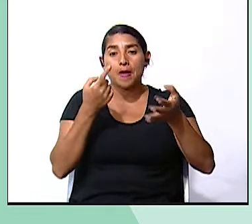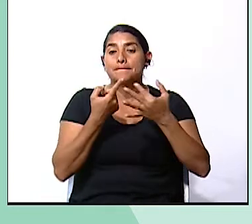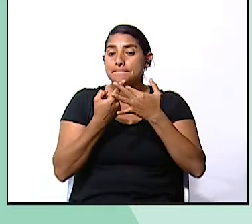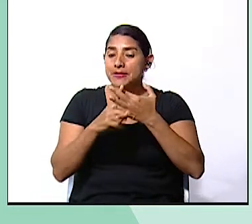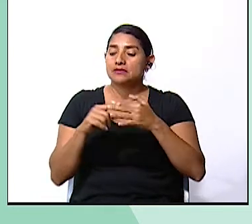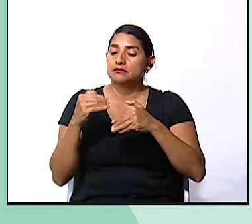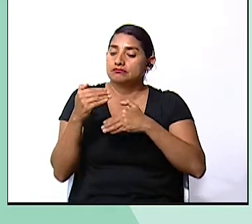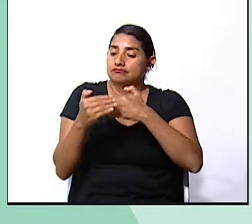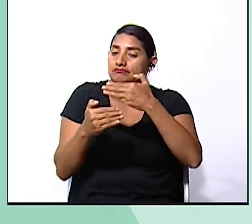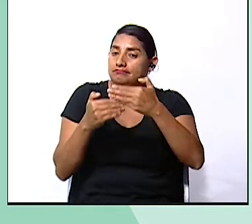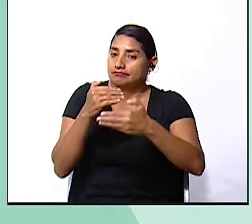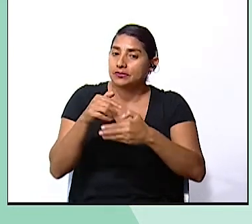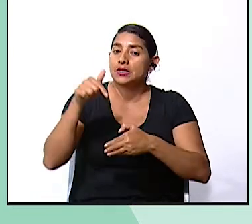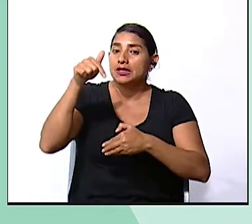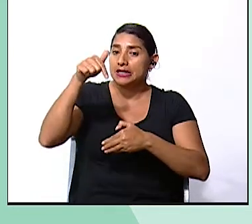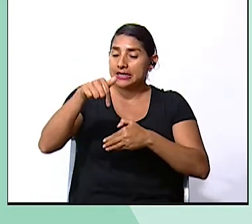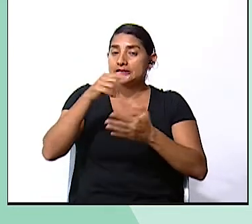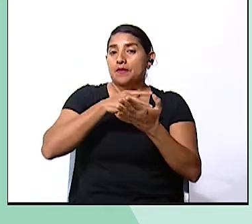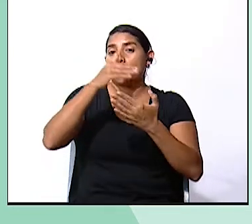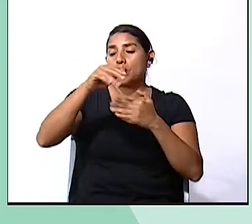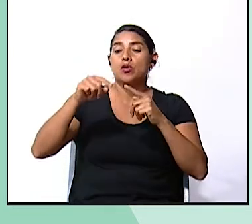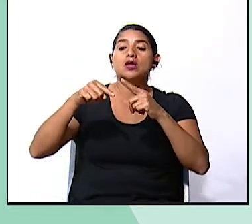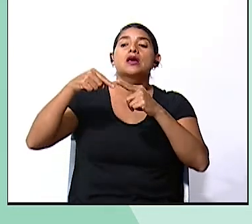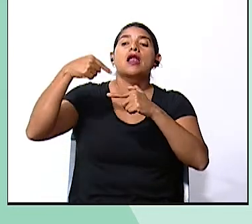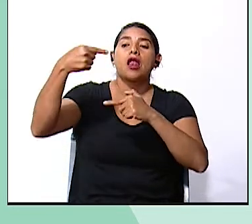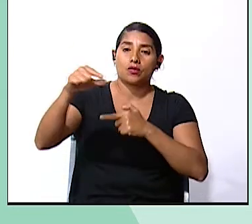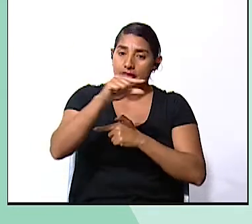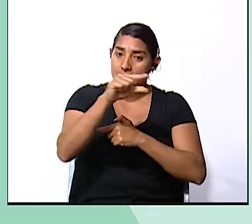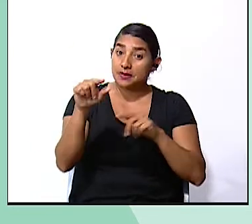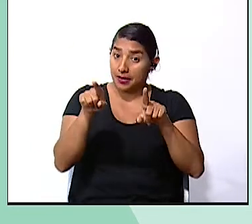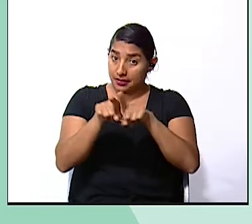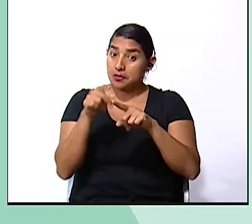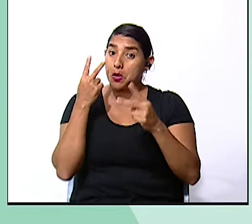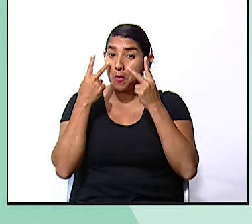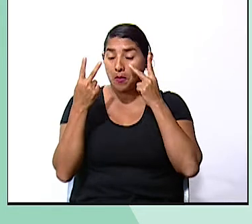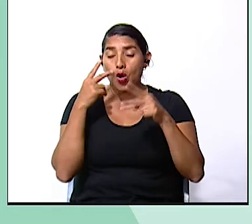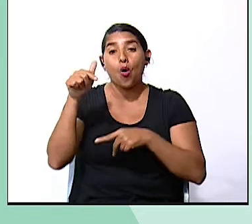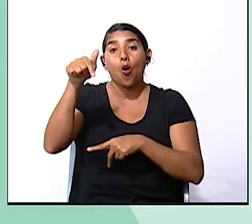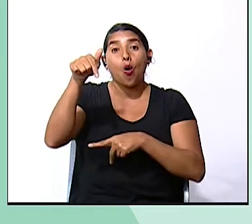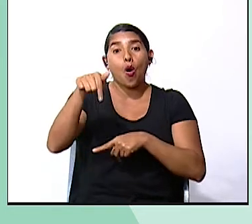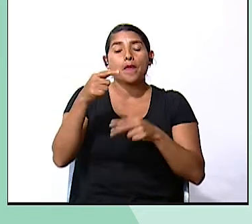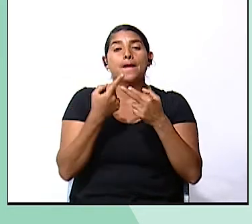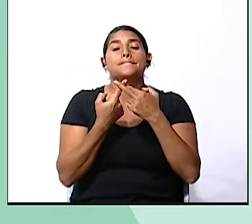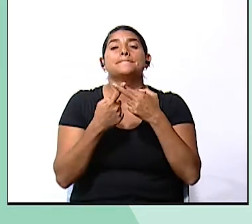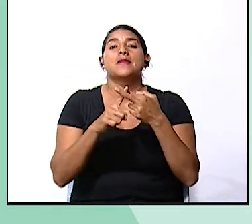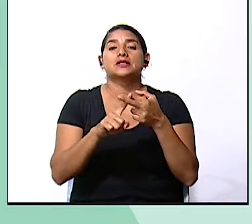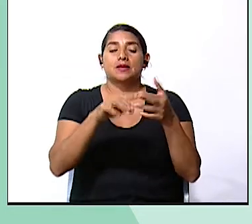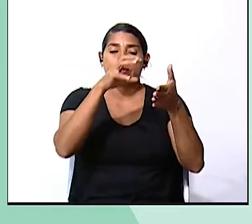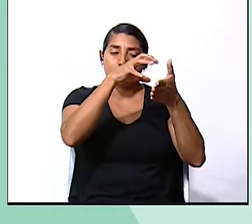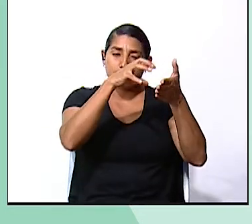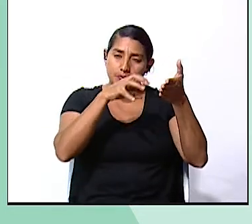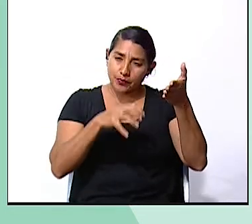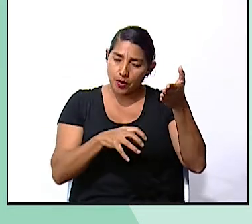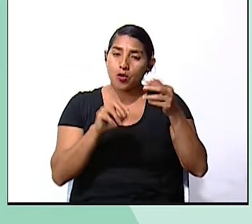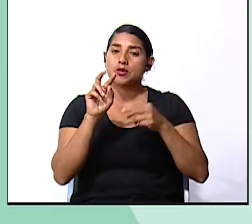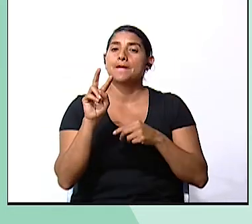a analizar en este programa y en el de la próxima semana. Hoy vamos a entrar a analizar los primeros